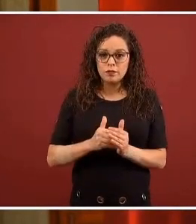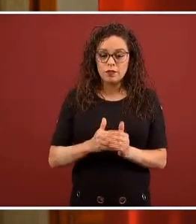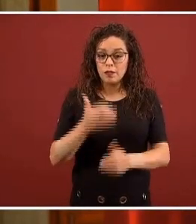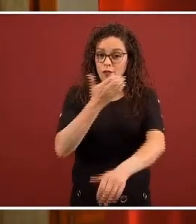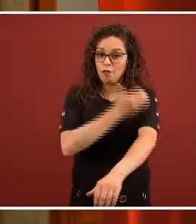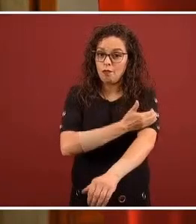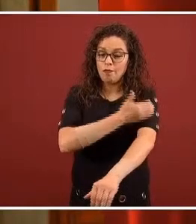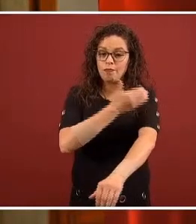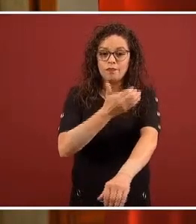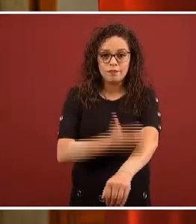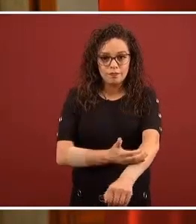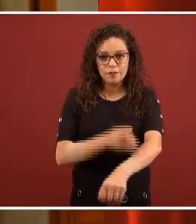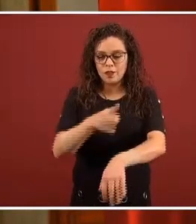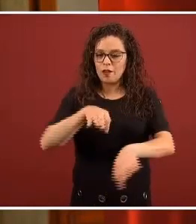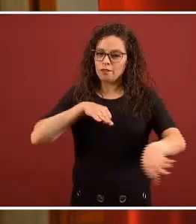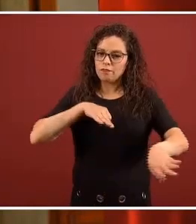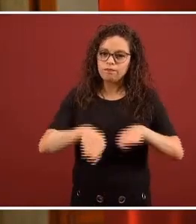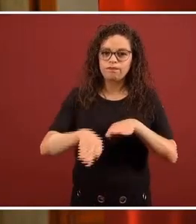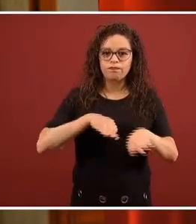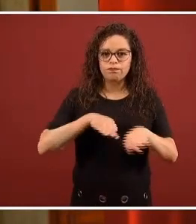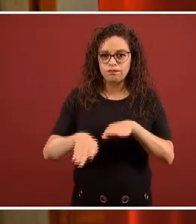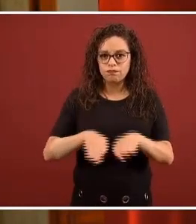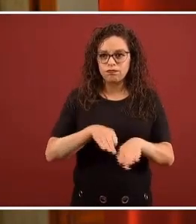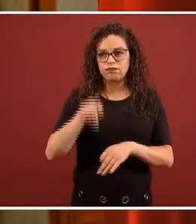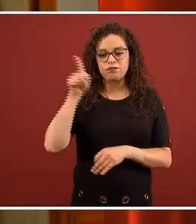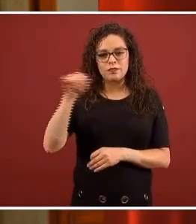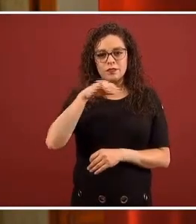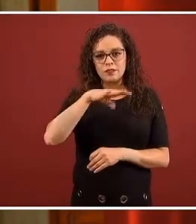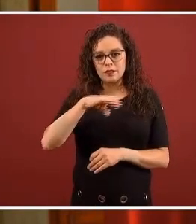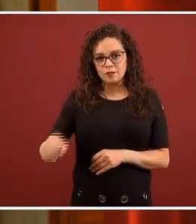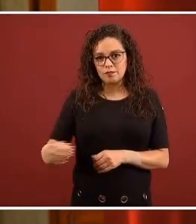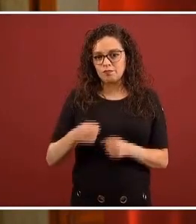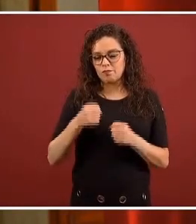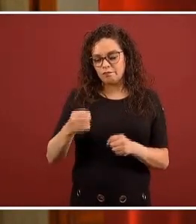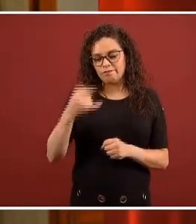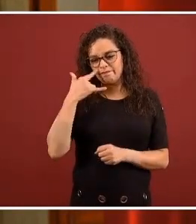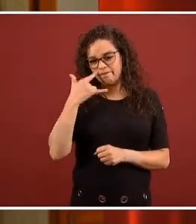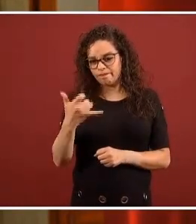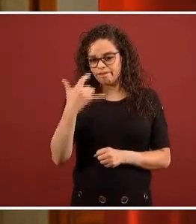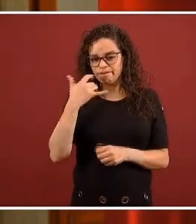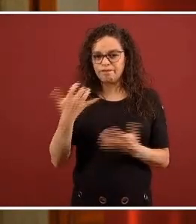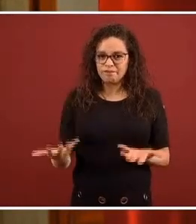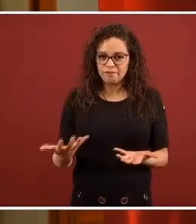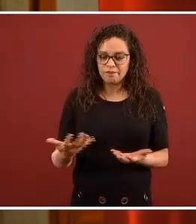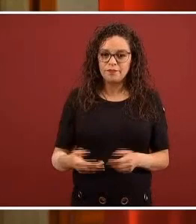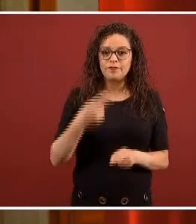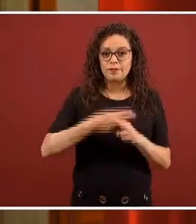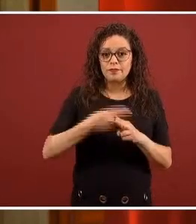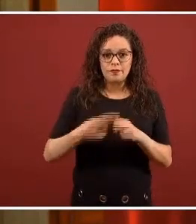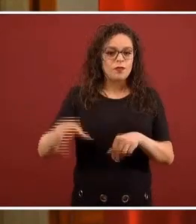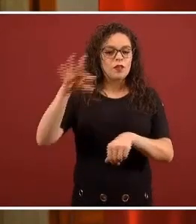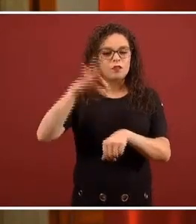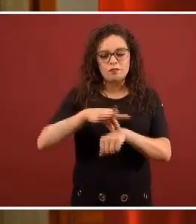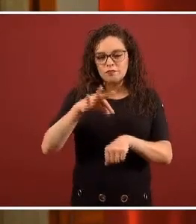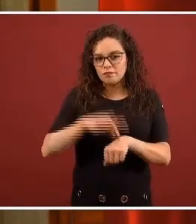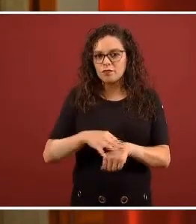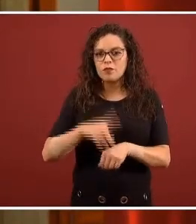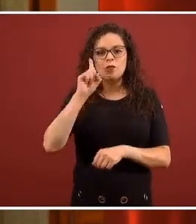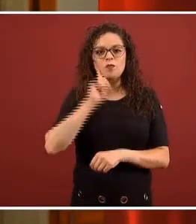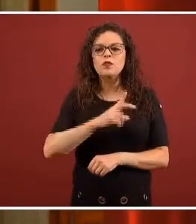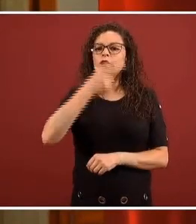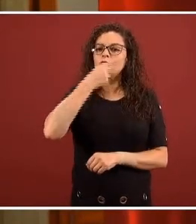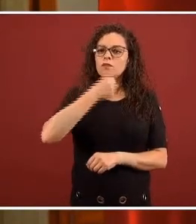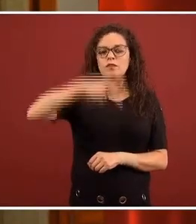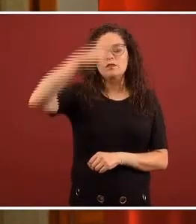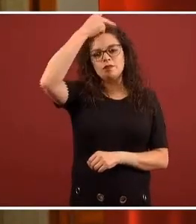400,000 compañeros del instituto, que van desde las categorías médicos, médicas,